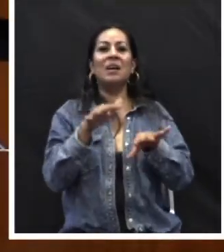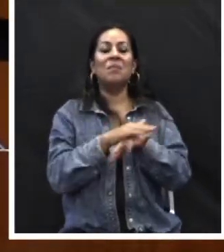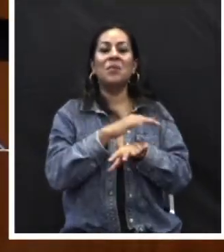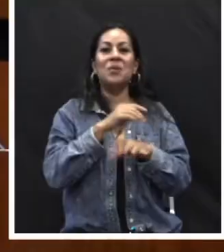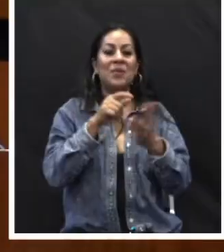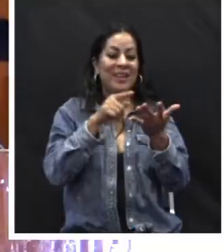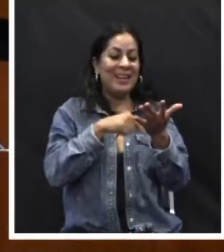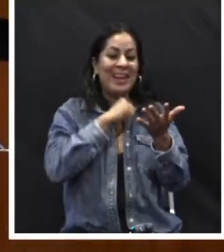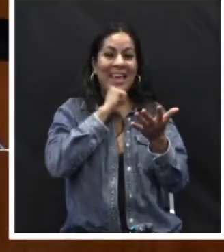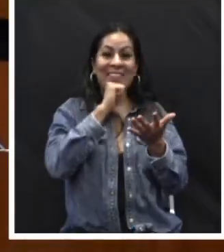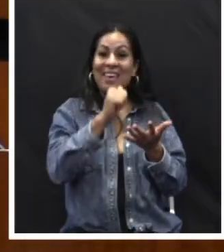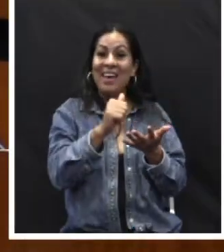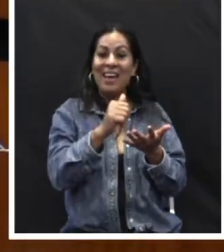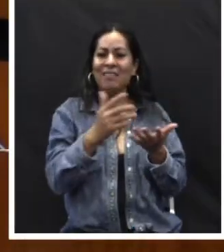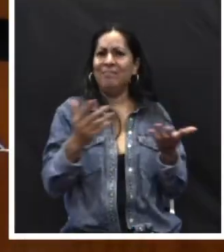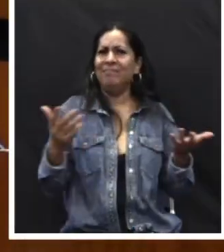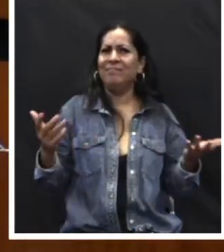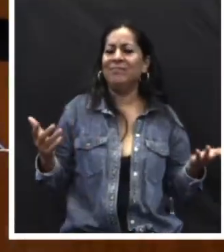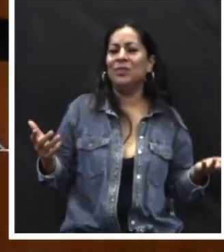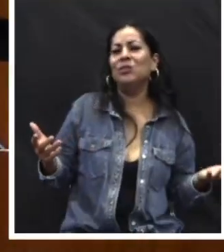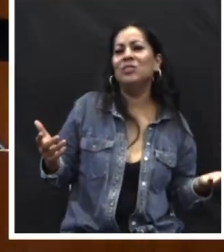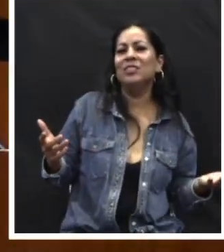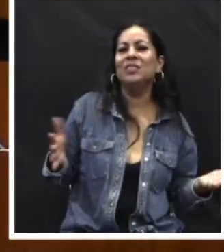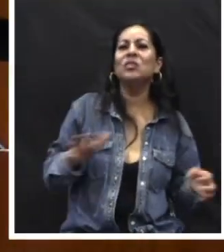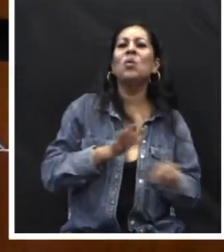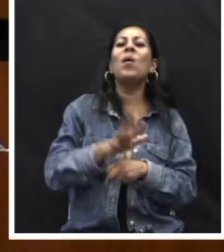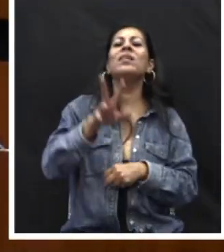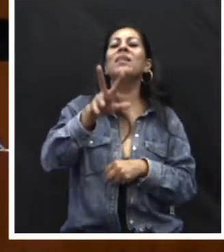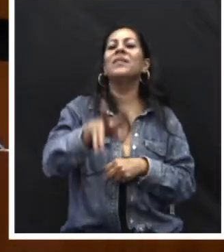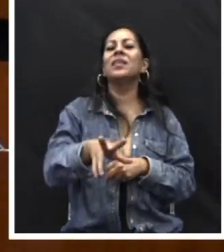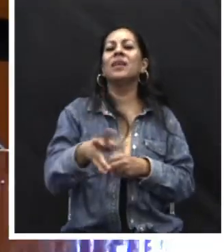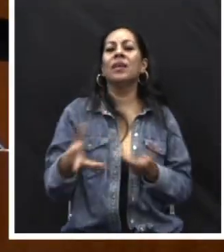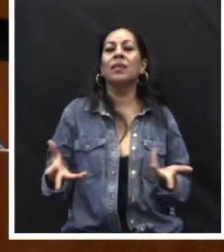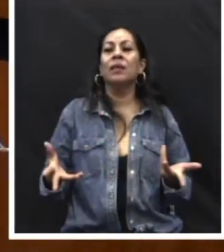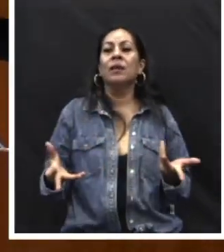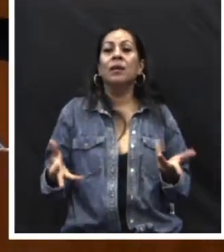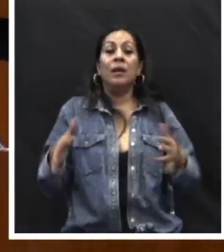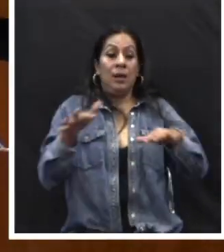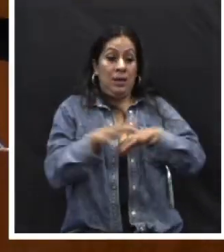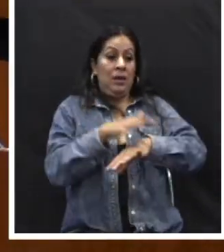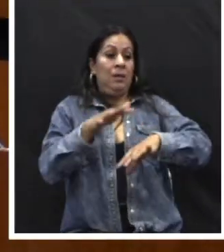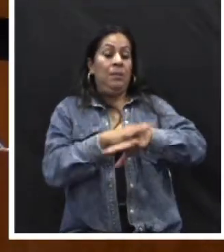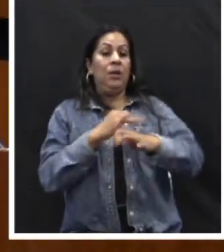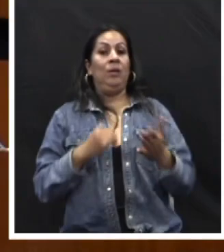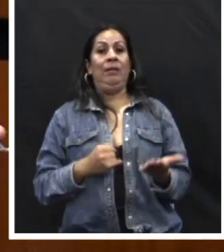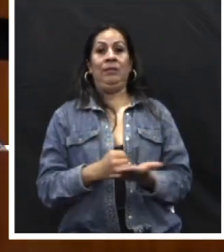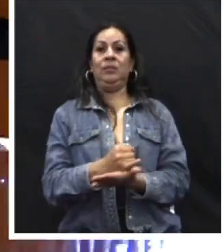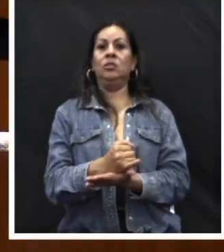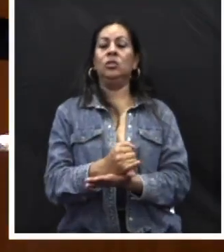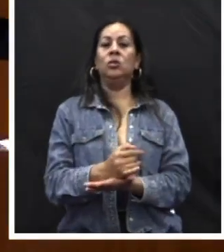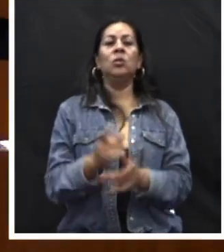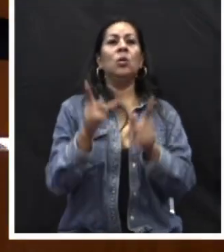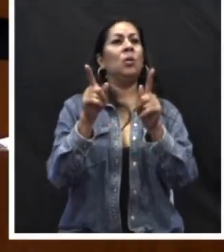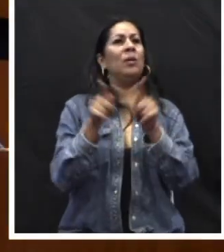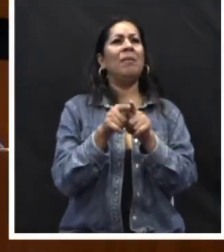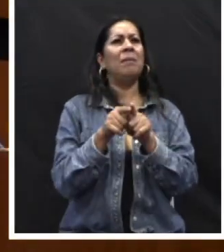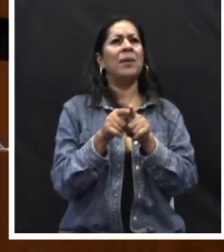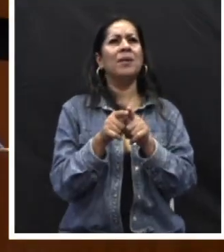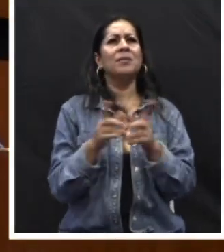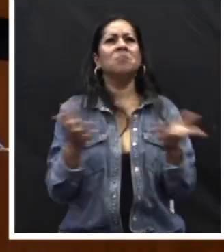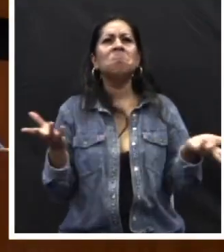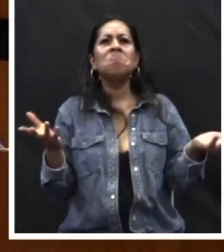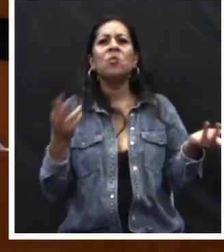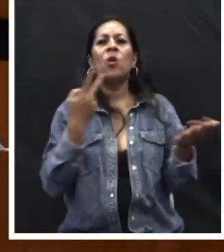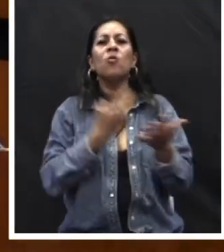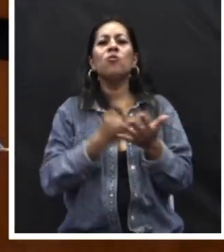una coma. Entonces, ¿cuál es la verdad? ¿Hubo alteración del dictamen o simplemente